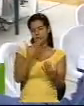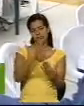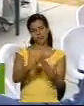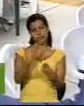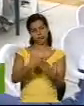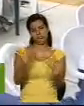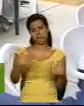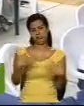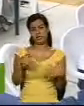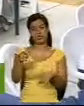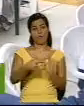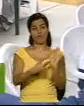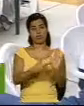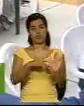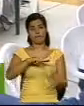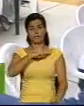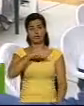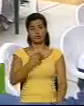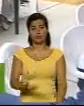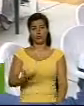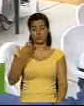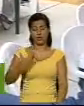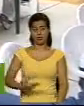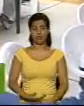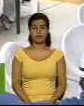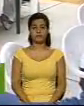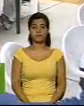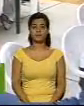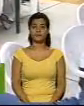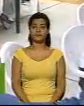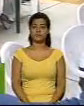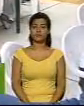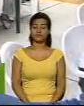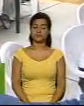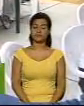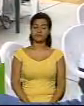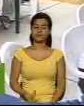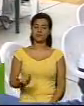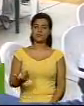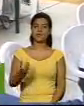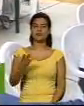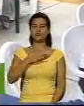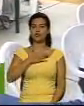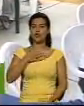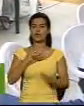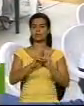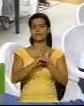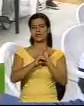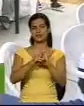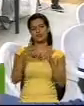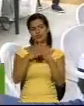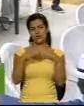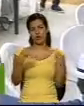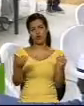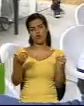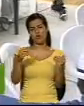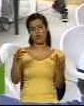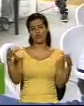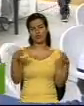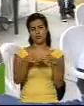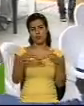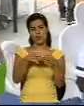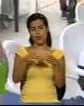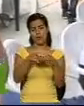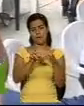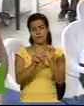resaltar una de las grandes misiones de nuestro comandante. Yo estoy en representación de lo que es el partido aquí en la parroquia, en la